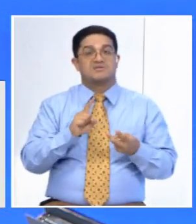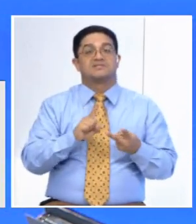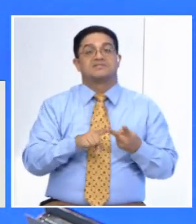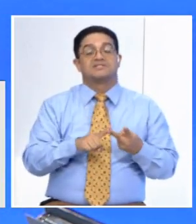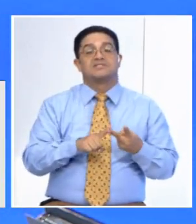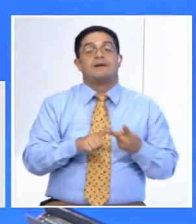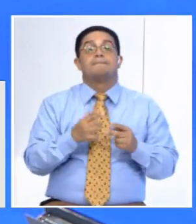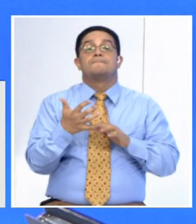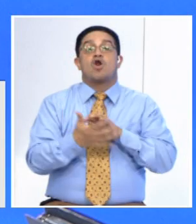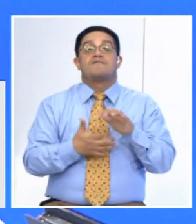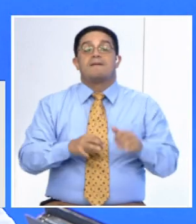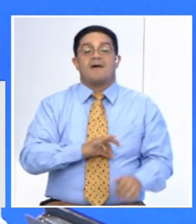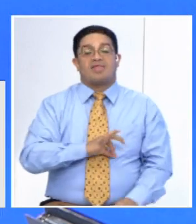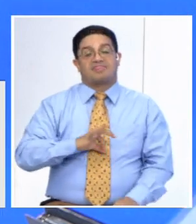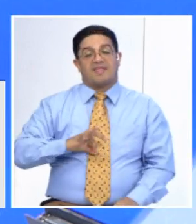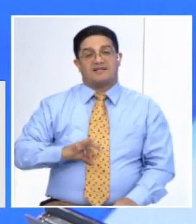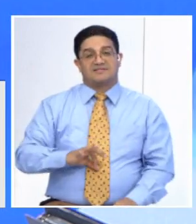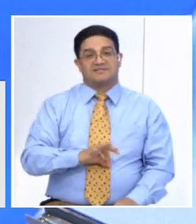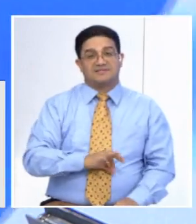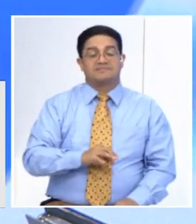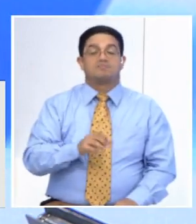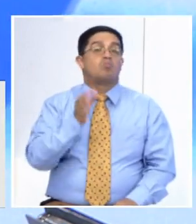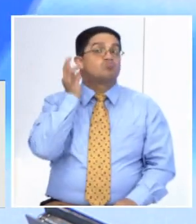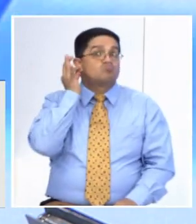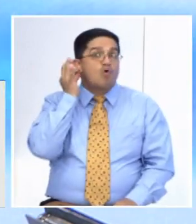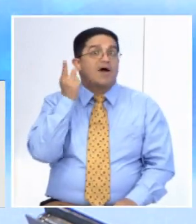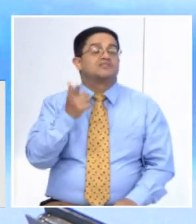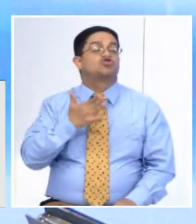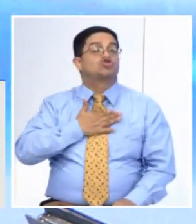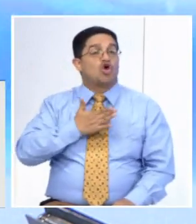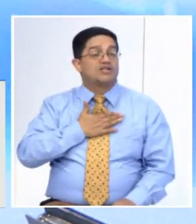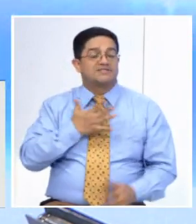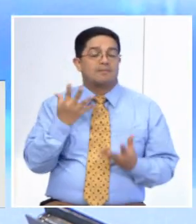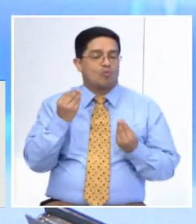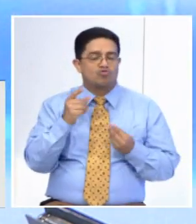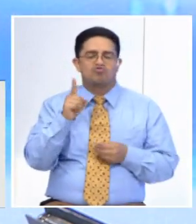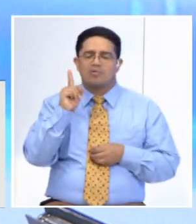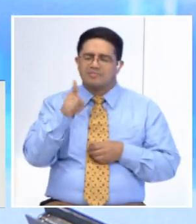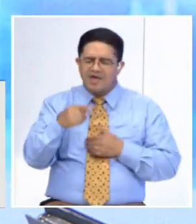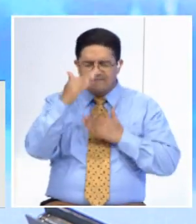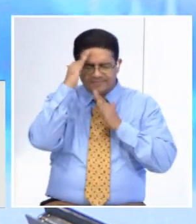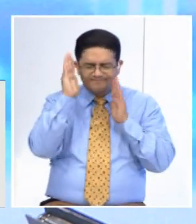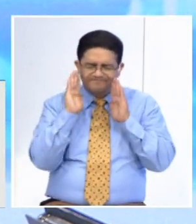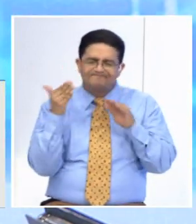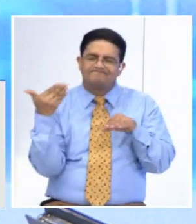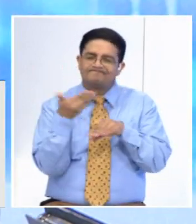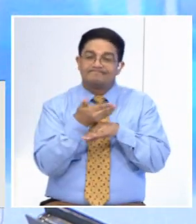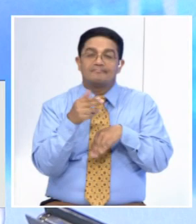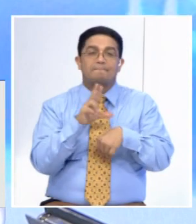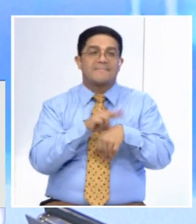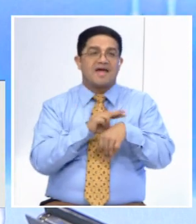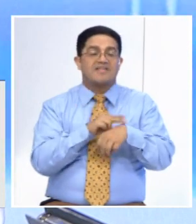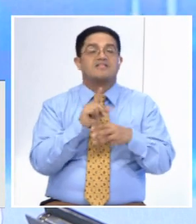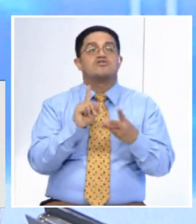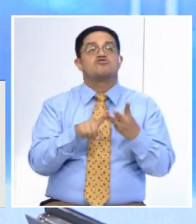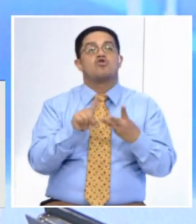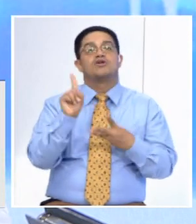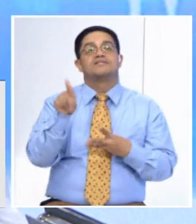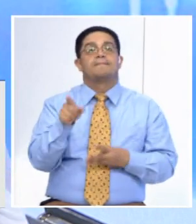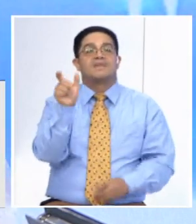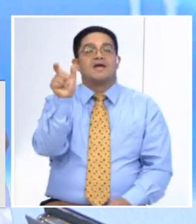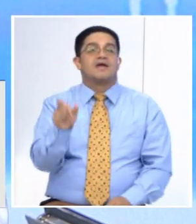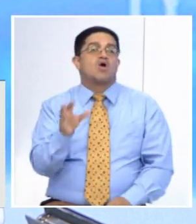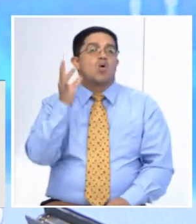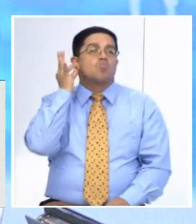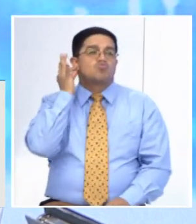estreñimiento, aquellas pacientes que son tosedoras crónicas, colocar tratamiento, aquellas pacientes cuando están o